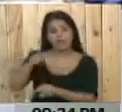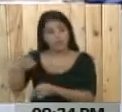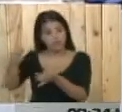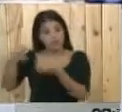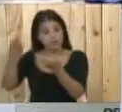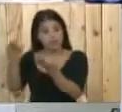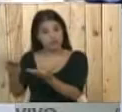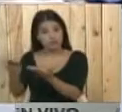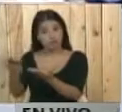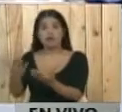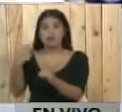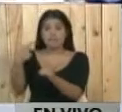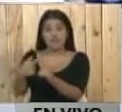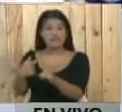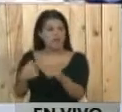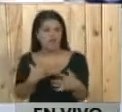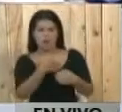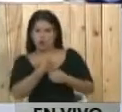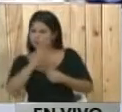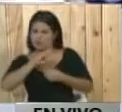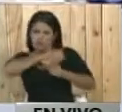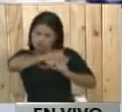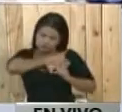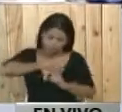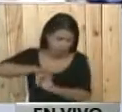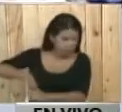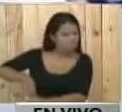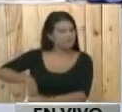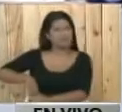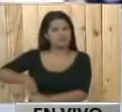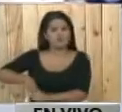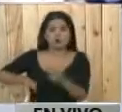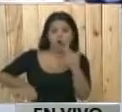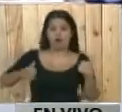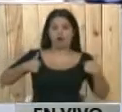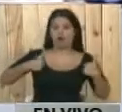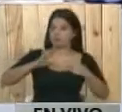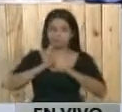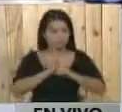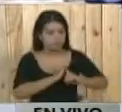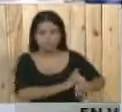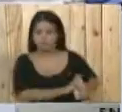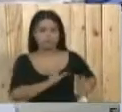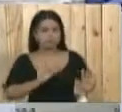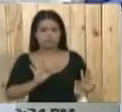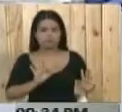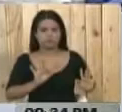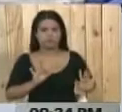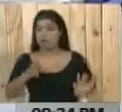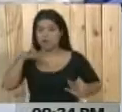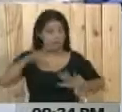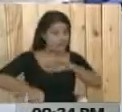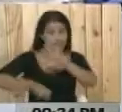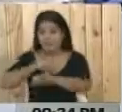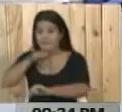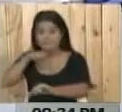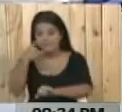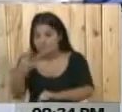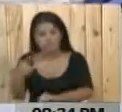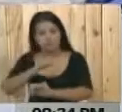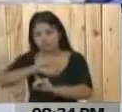avanzar por encima del egoísmo, el individualismo, la mezquindad, avanzar por encima del consumismo, de lo material, ¿o